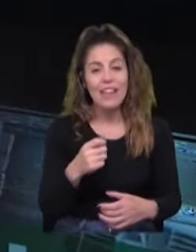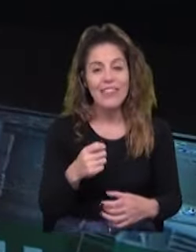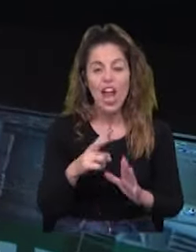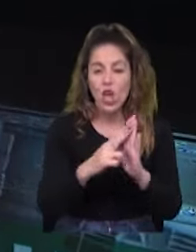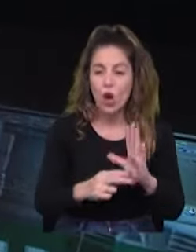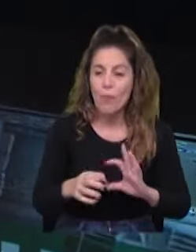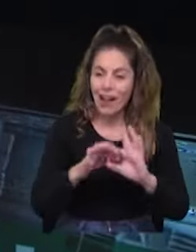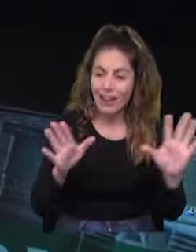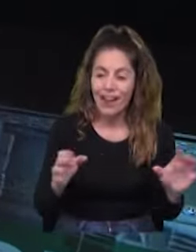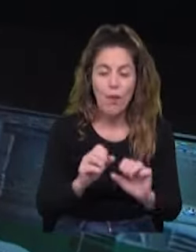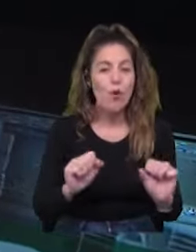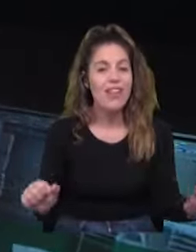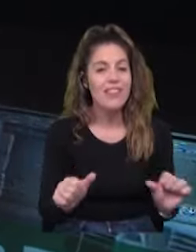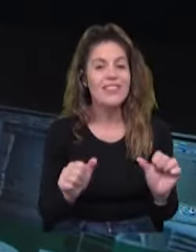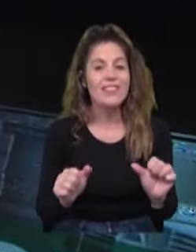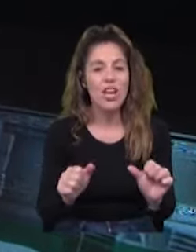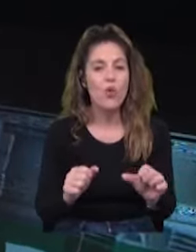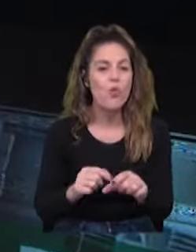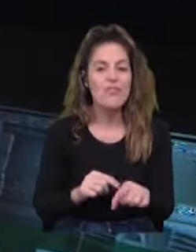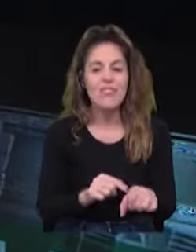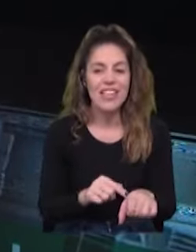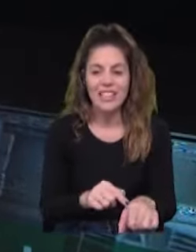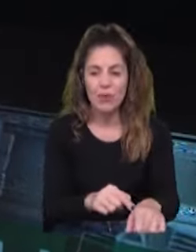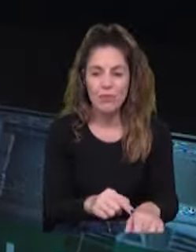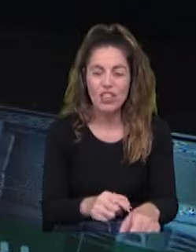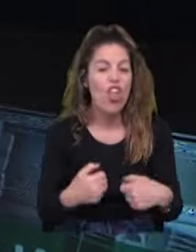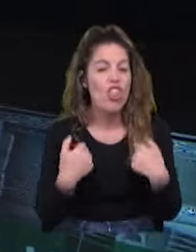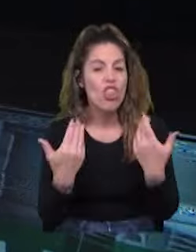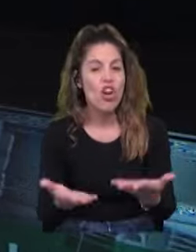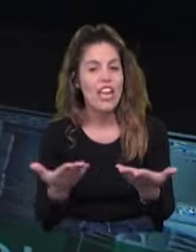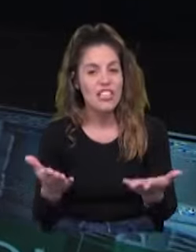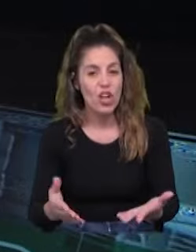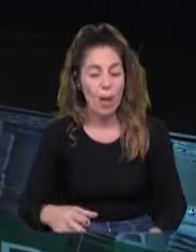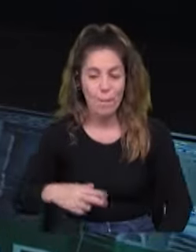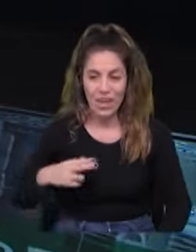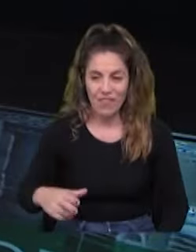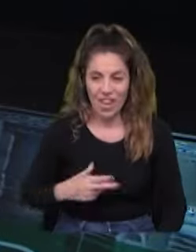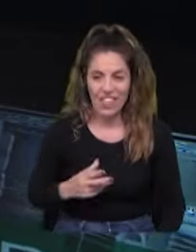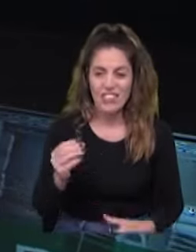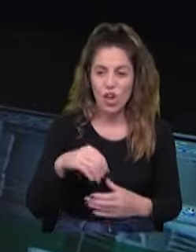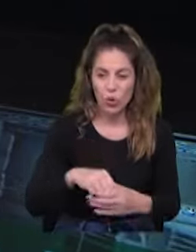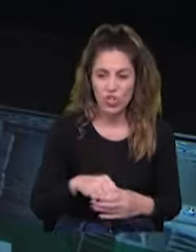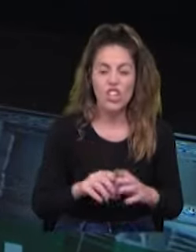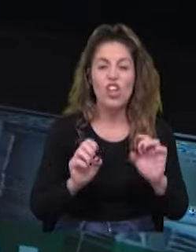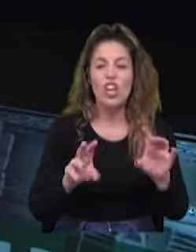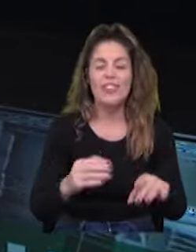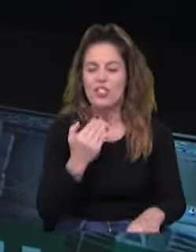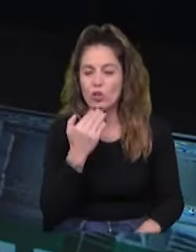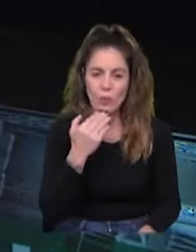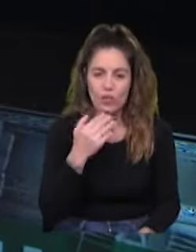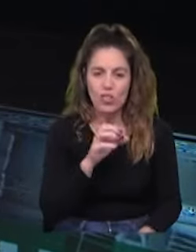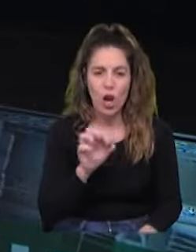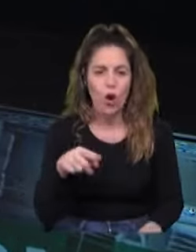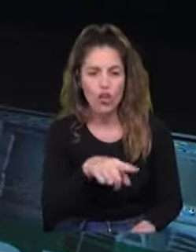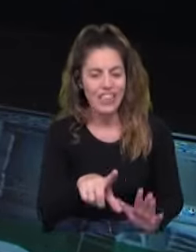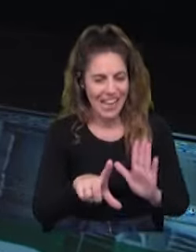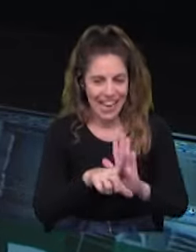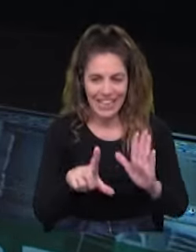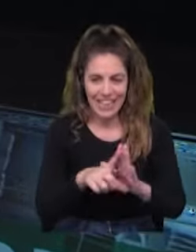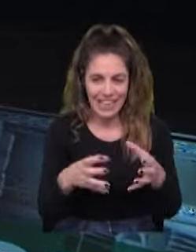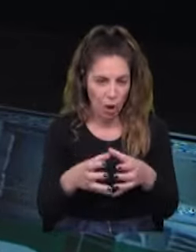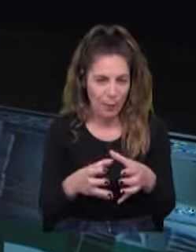generar dificultades en un seguimiento de donaciones provenientes de fuentes privadas Incluyendo a aquellas de naturaleza sospechosa o ilícita a los